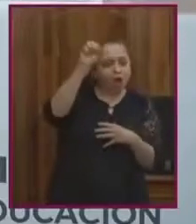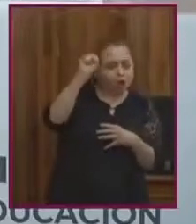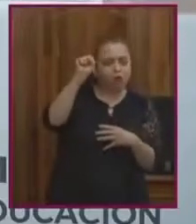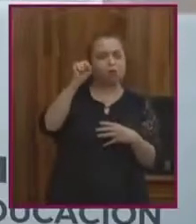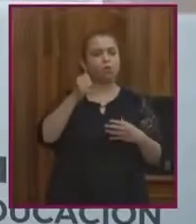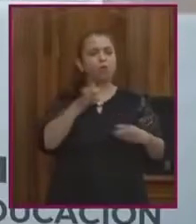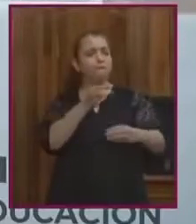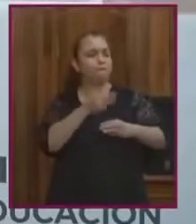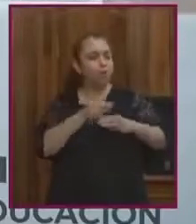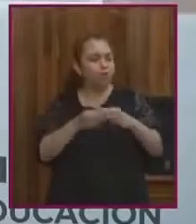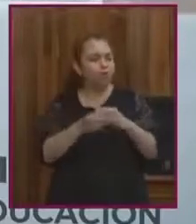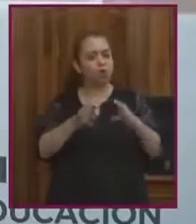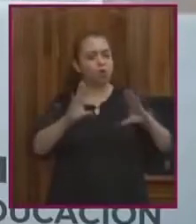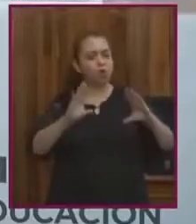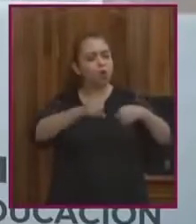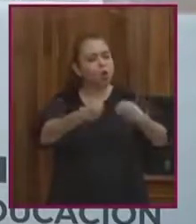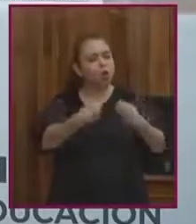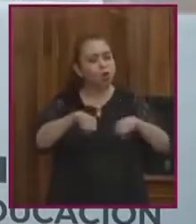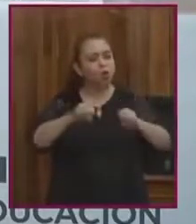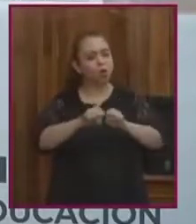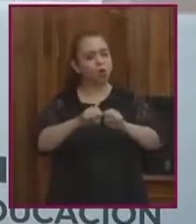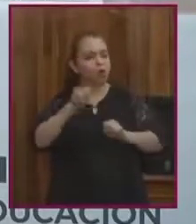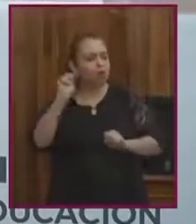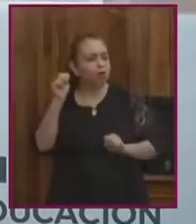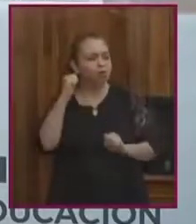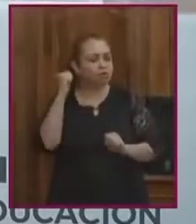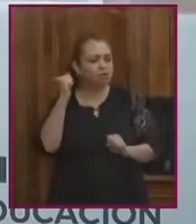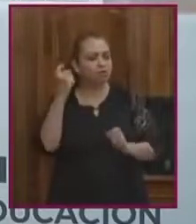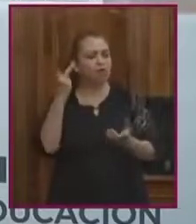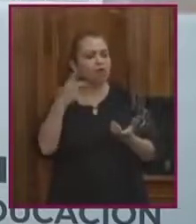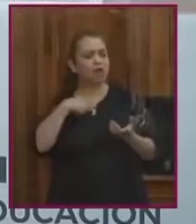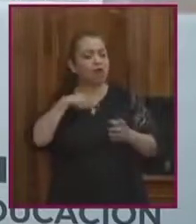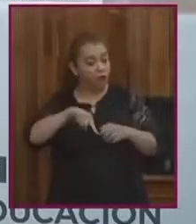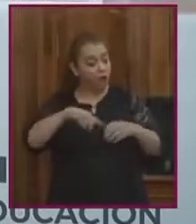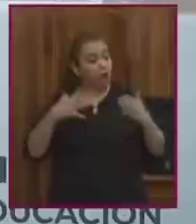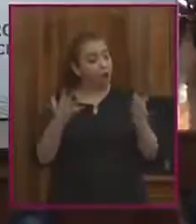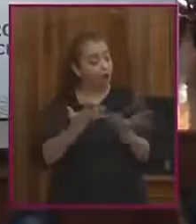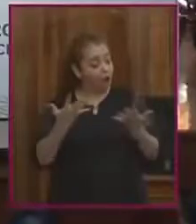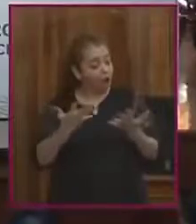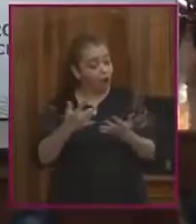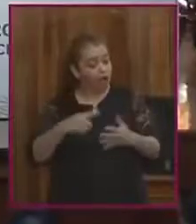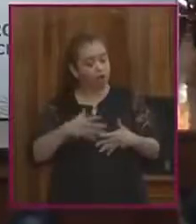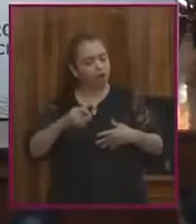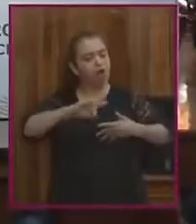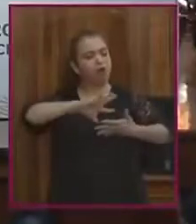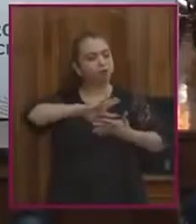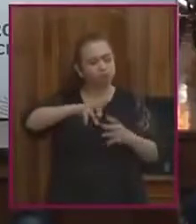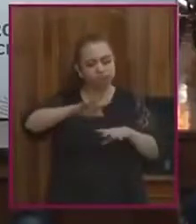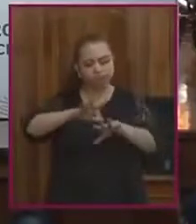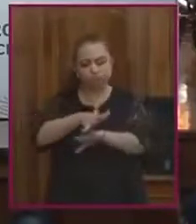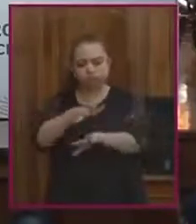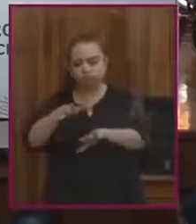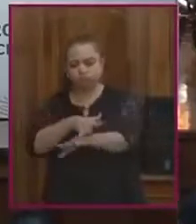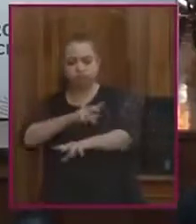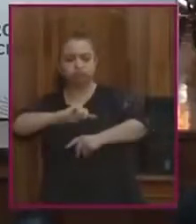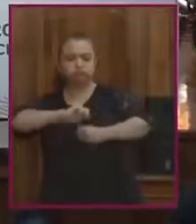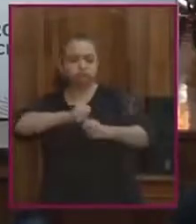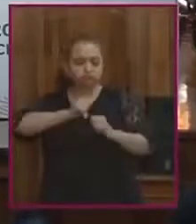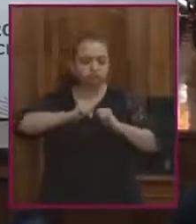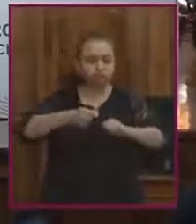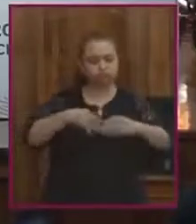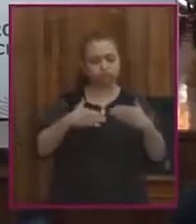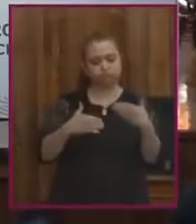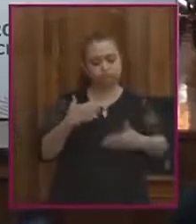pedagógica, social, técnica y jurídica de esta transformación planteada a lo largo del marco